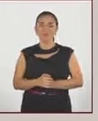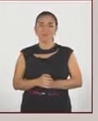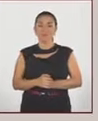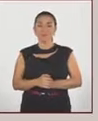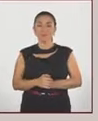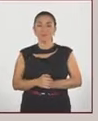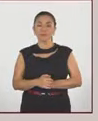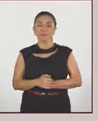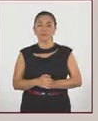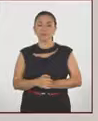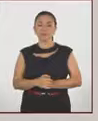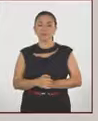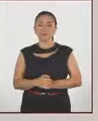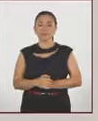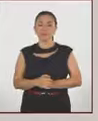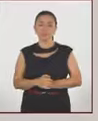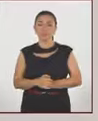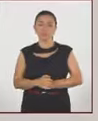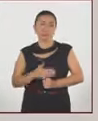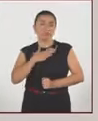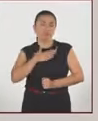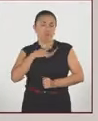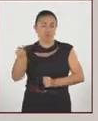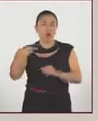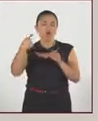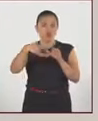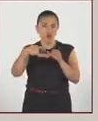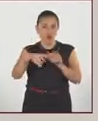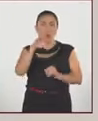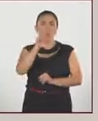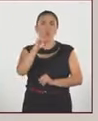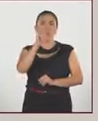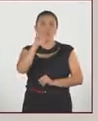Bueno, aquí yo estoy en ese correo,